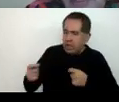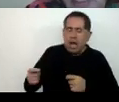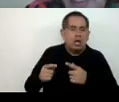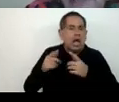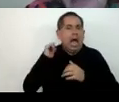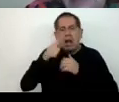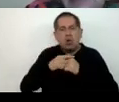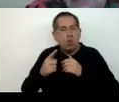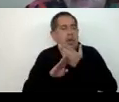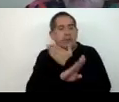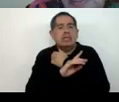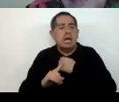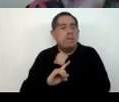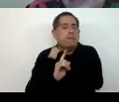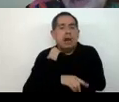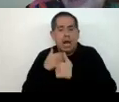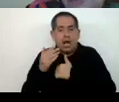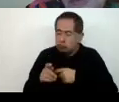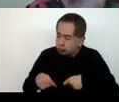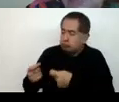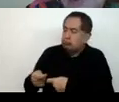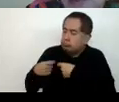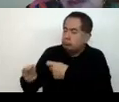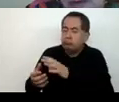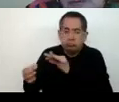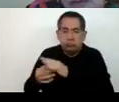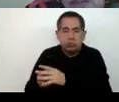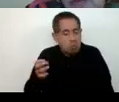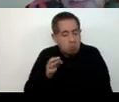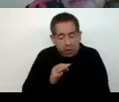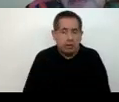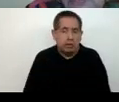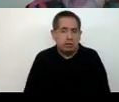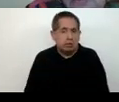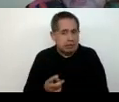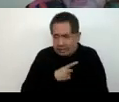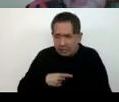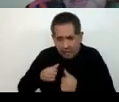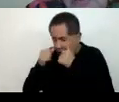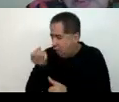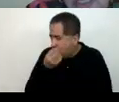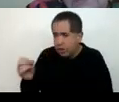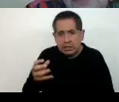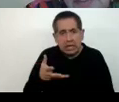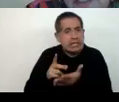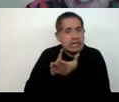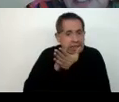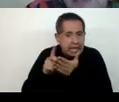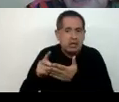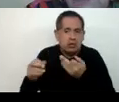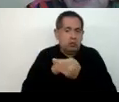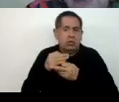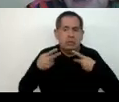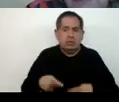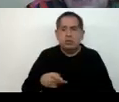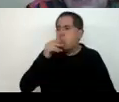anticonceptivo, como es la anticoncepción post-evento obstétrico. O sea, esos son derechos que las personas tienen y que no